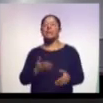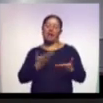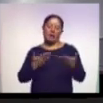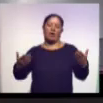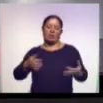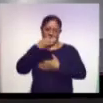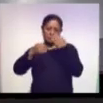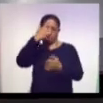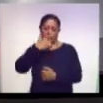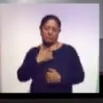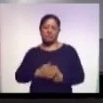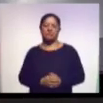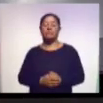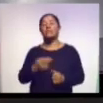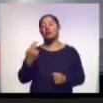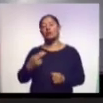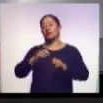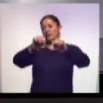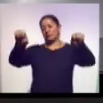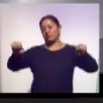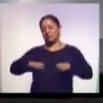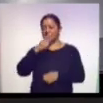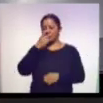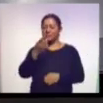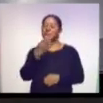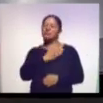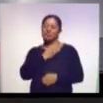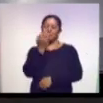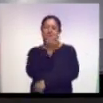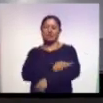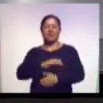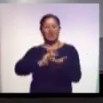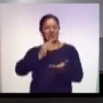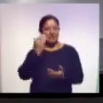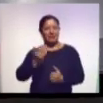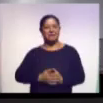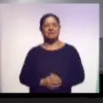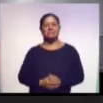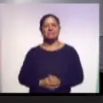Ahora Noticias. A nombre de todo el equipo les deseo que tenga muy buena tarde. Gracias.